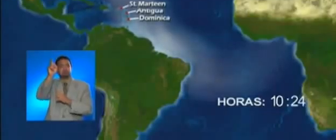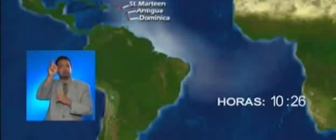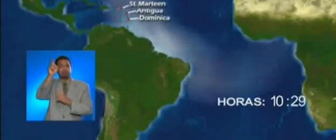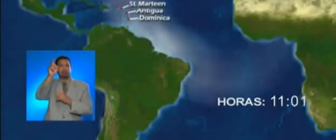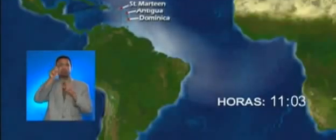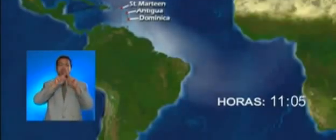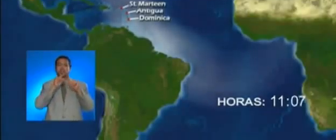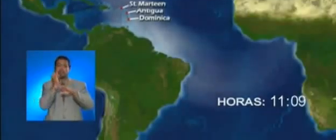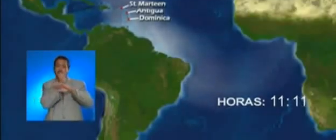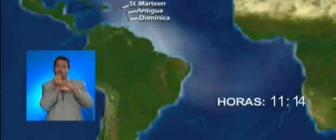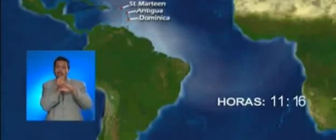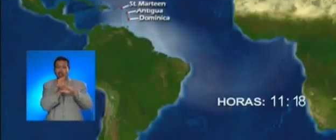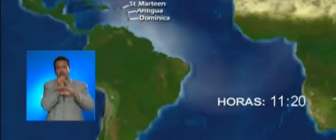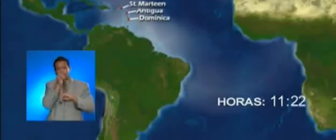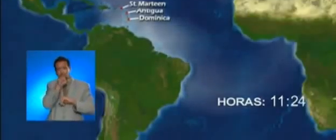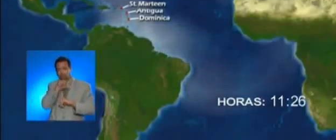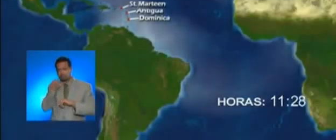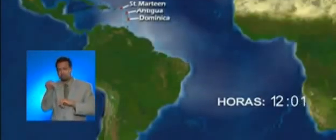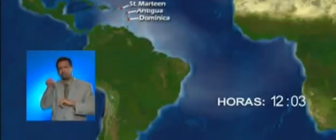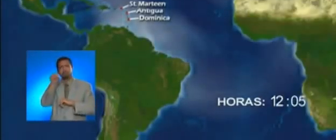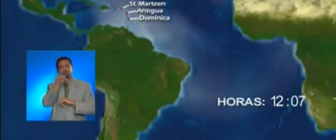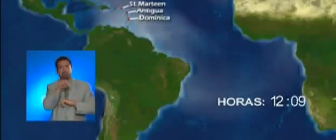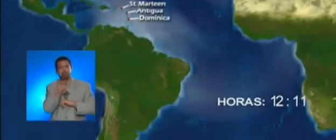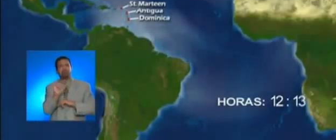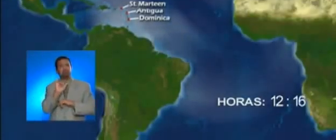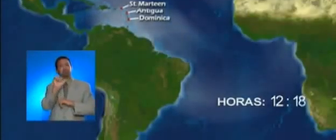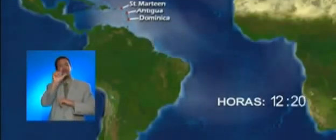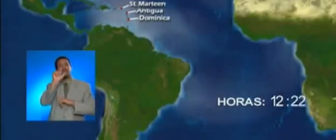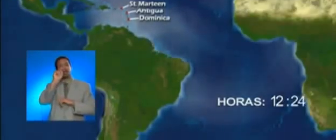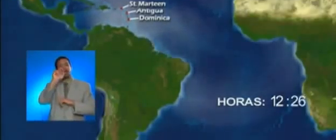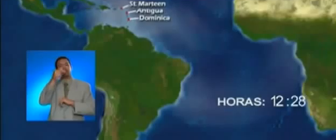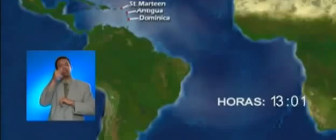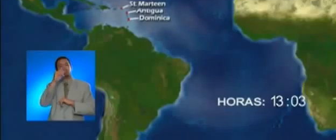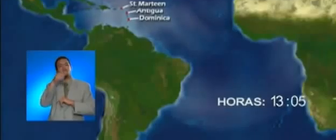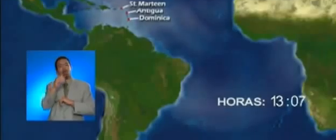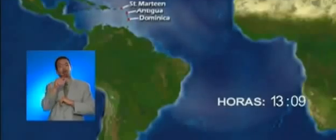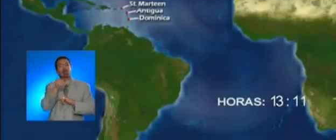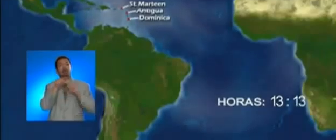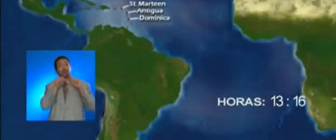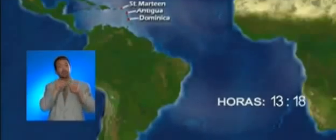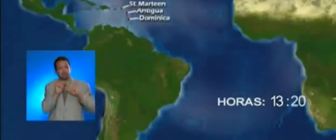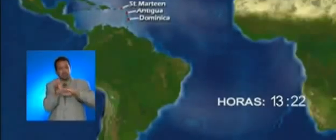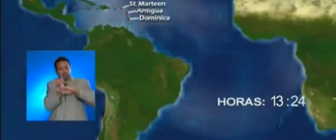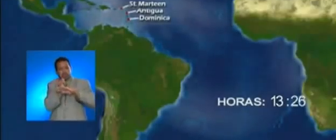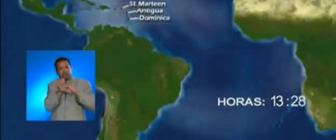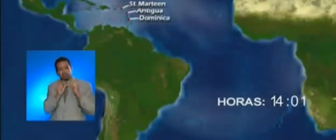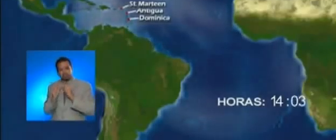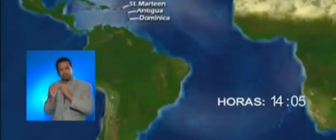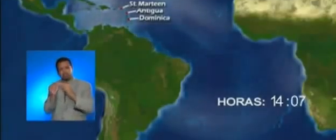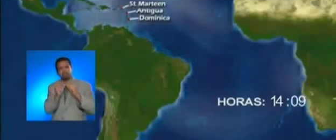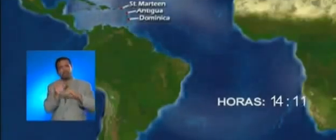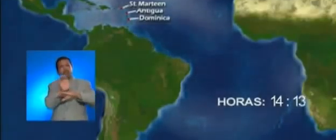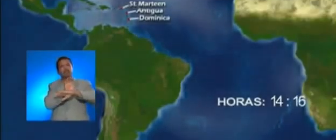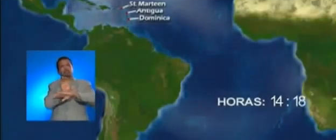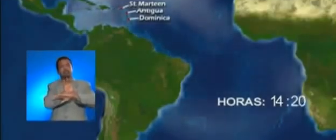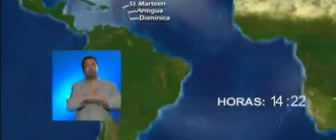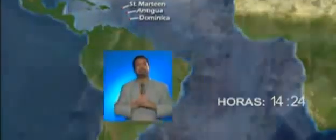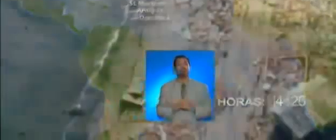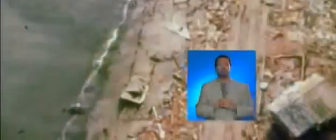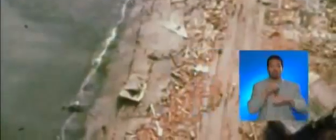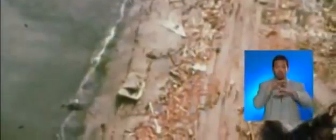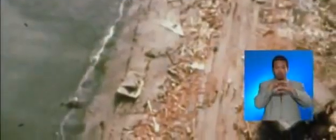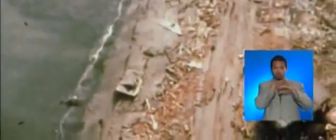magnitud 8.7 al suroeste de Portugal. La mayoría de los 50.000 a 70.000 muertos no fueron por el